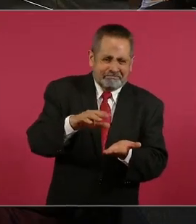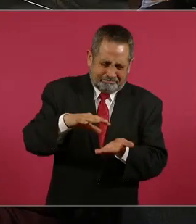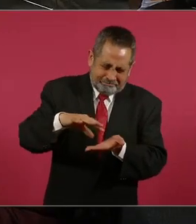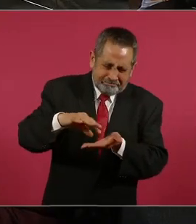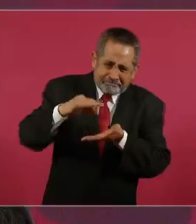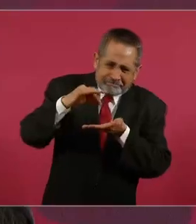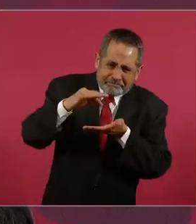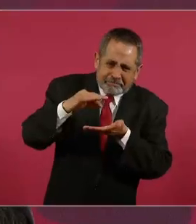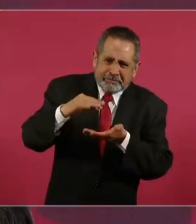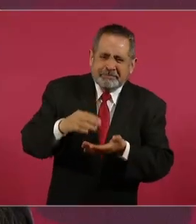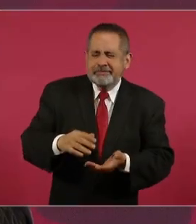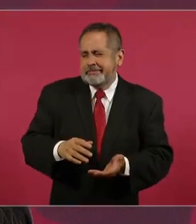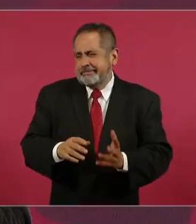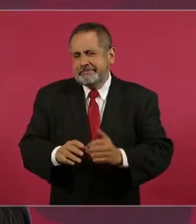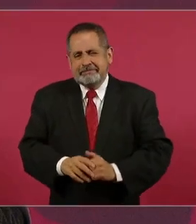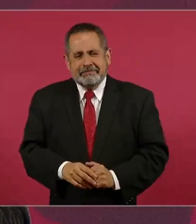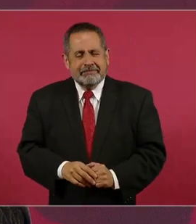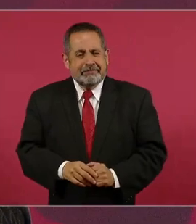Es